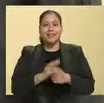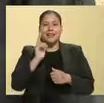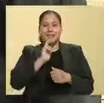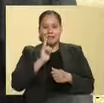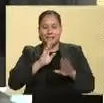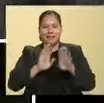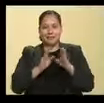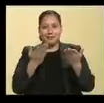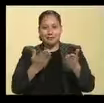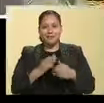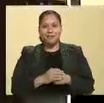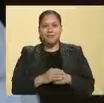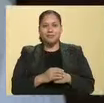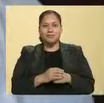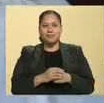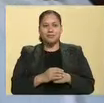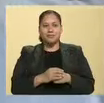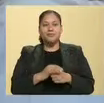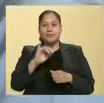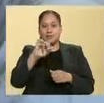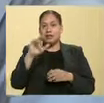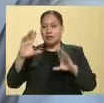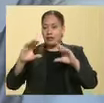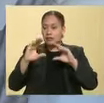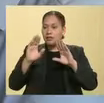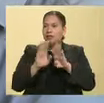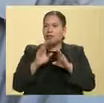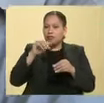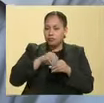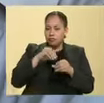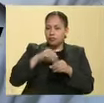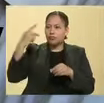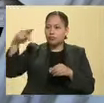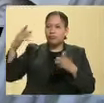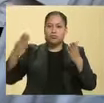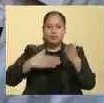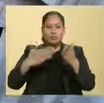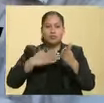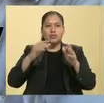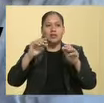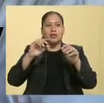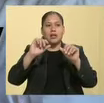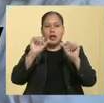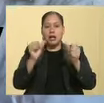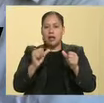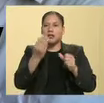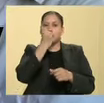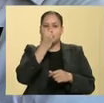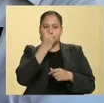sí. Sí, nos va a enseñar los secretos de su arte culinario.